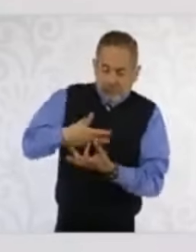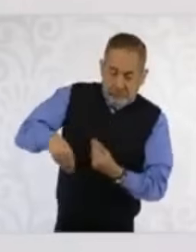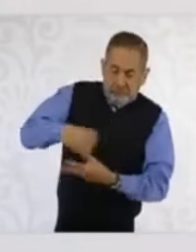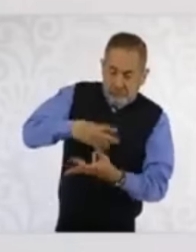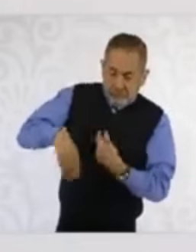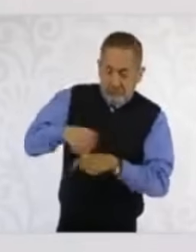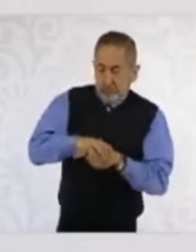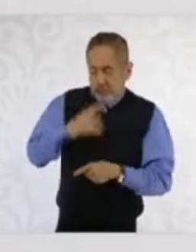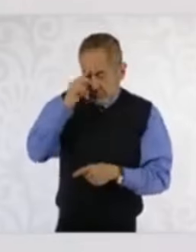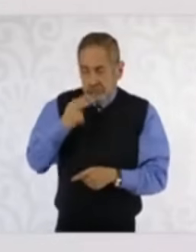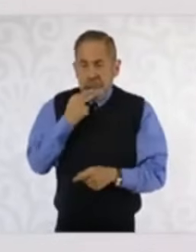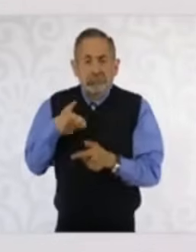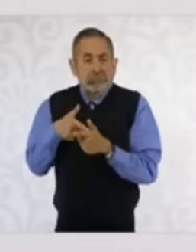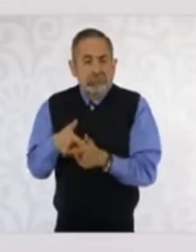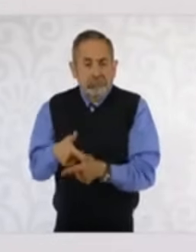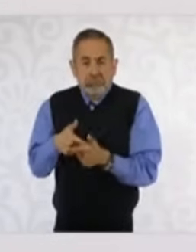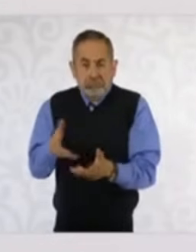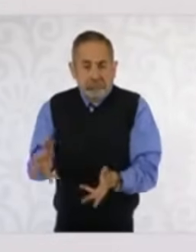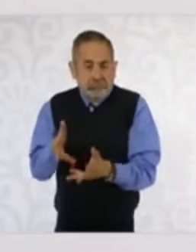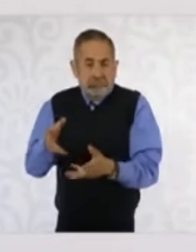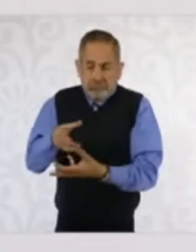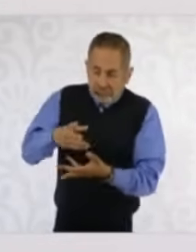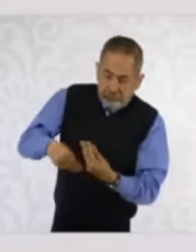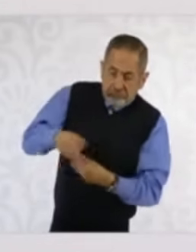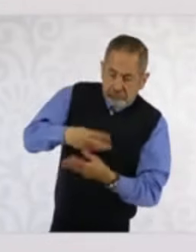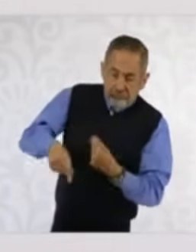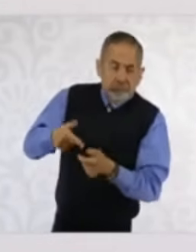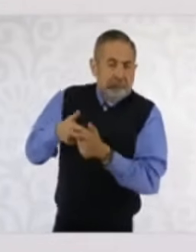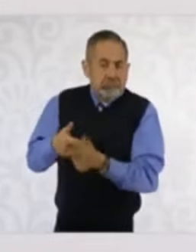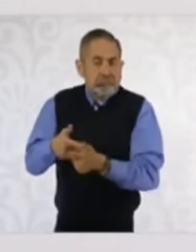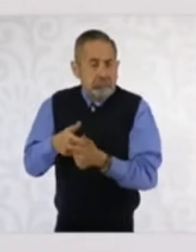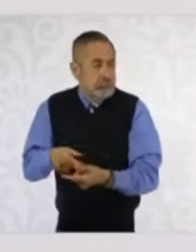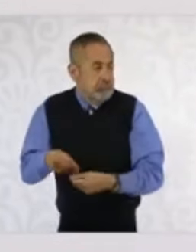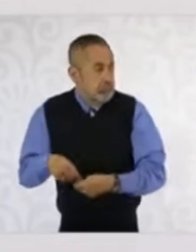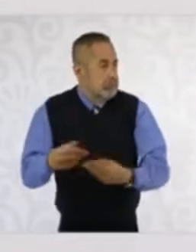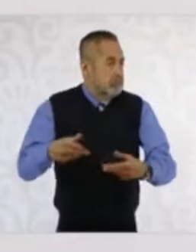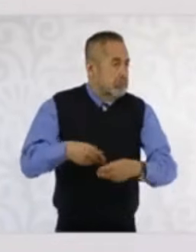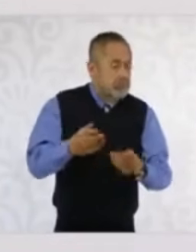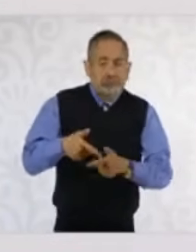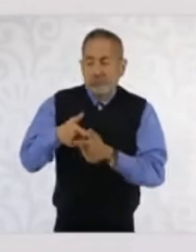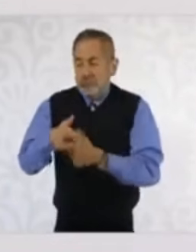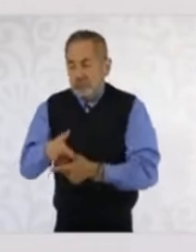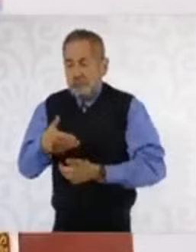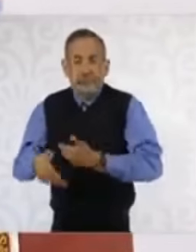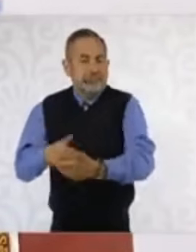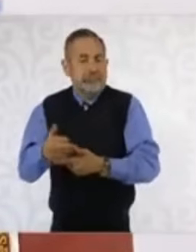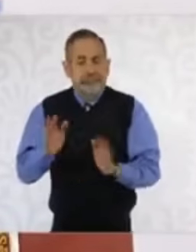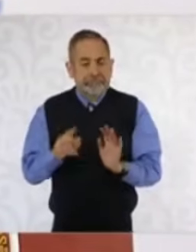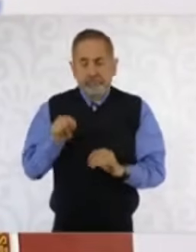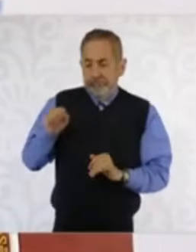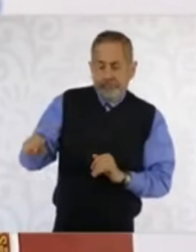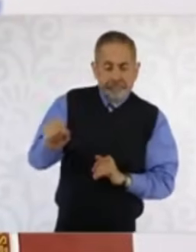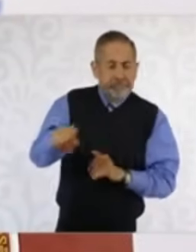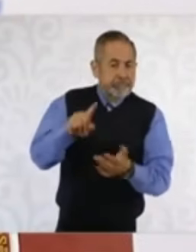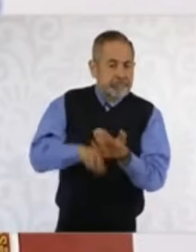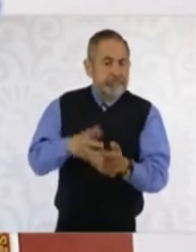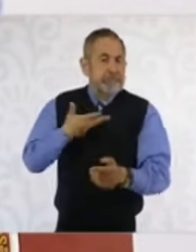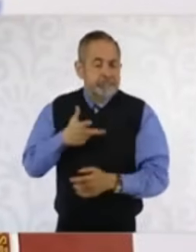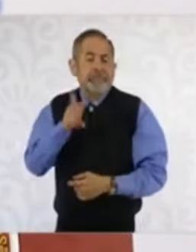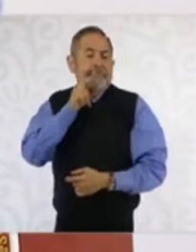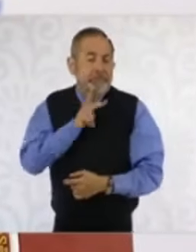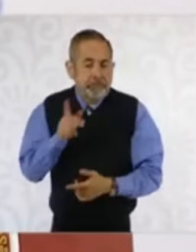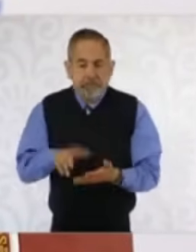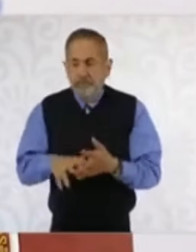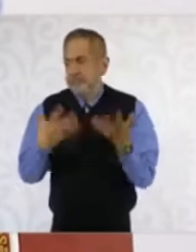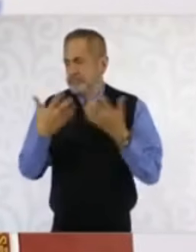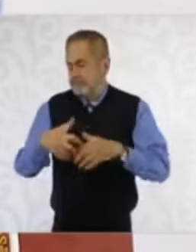considerando lo anterior, el salario mínimo actual en 2024, que rige la Ciudad de México, es de 248.93 pesos